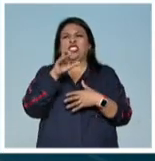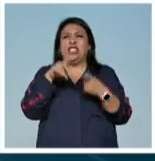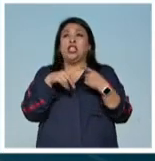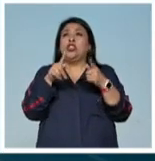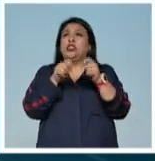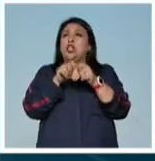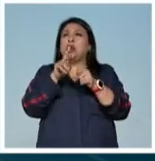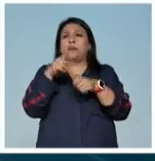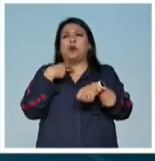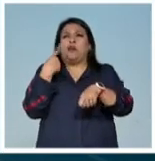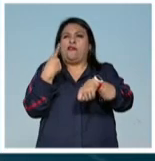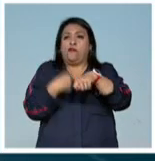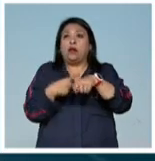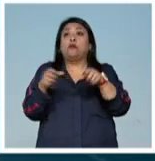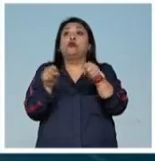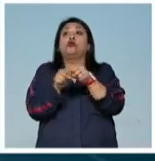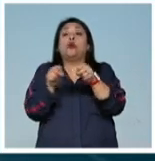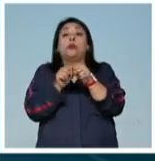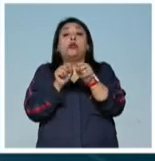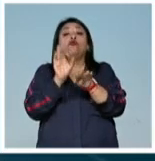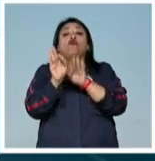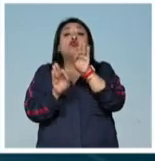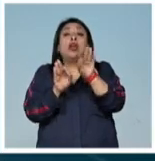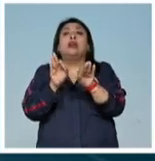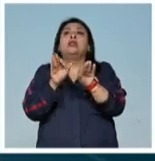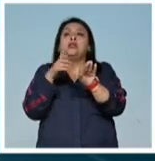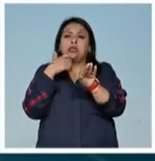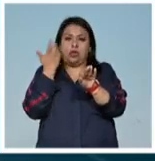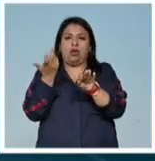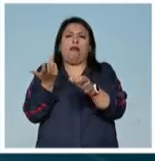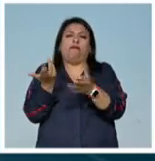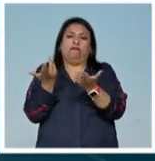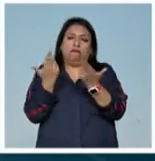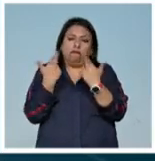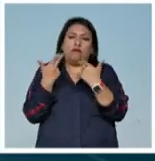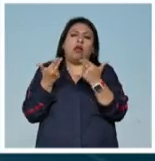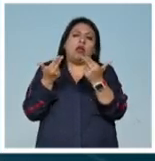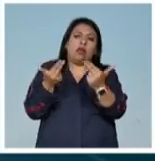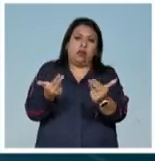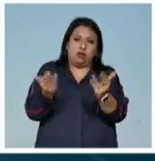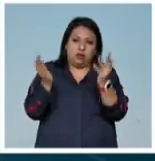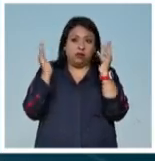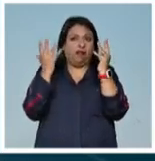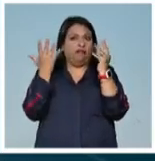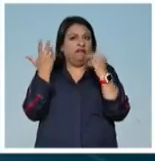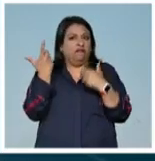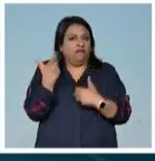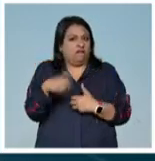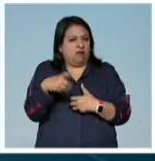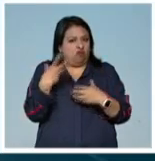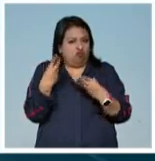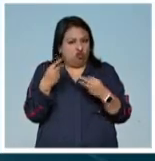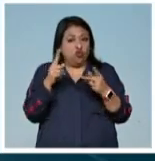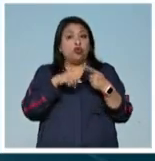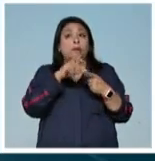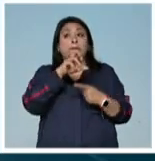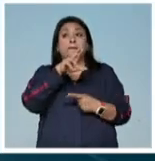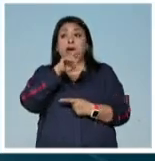Ramón está enfermo y sus sobrinos cuidan de él con el propósito de obtener una parte de la herencia que es bastante grande.